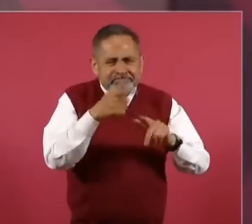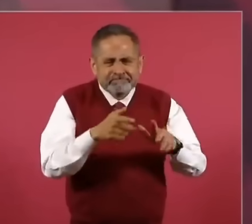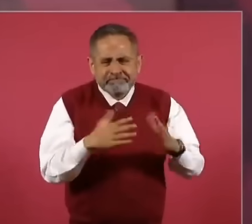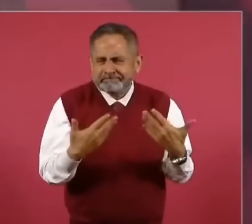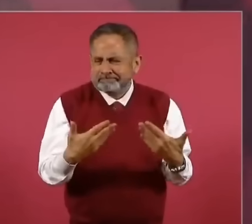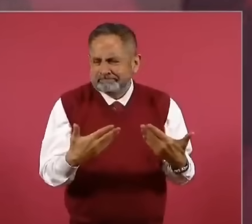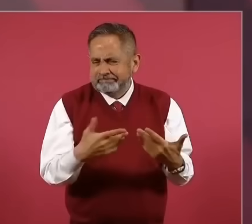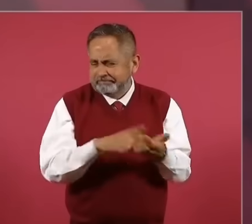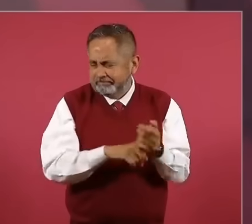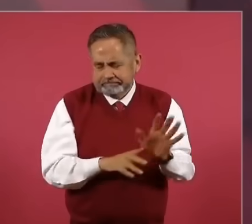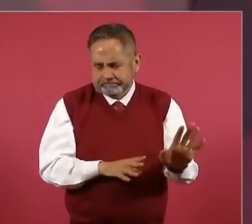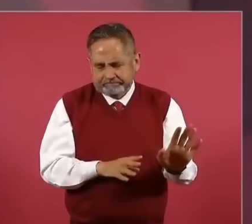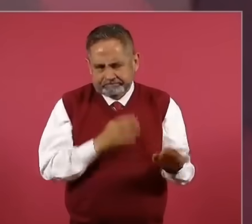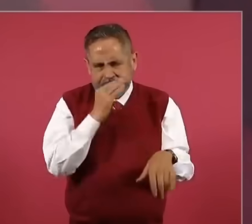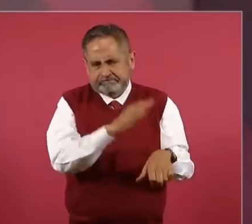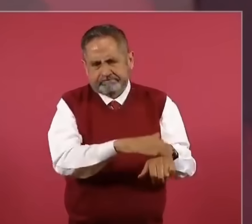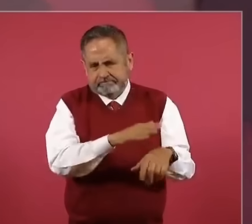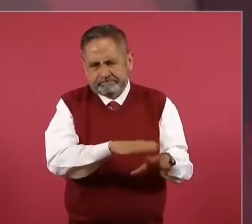que lo tengan